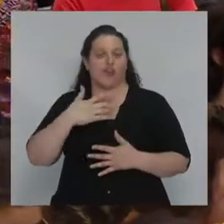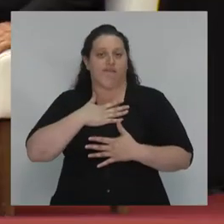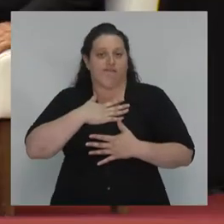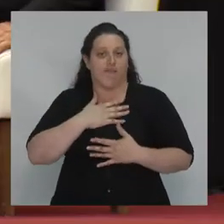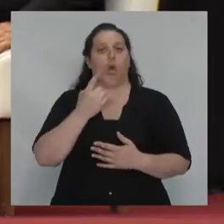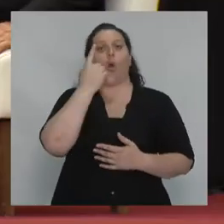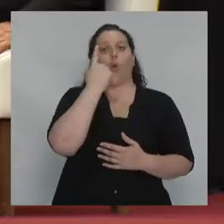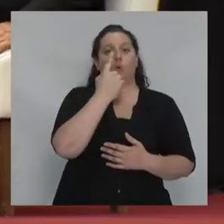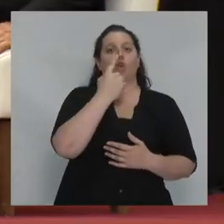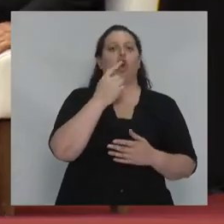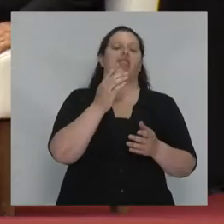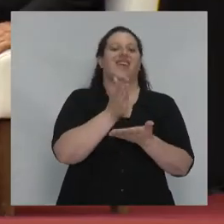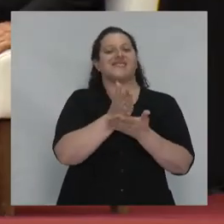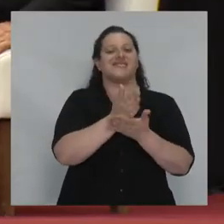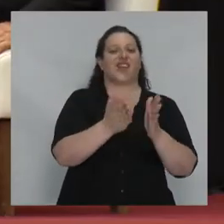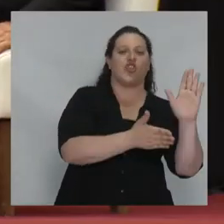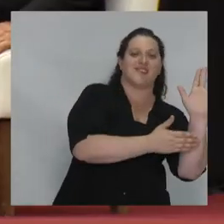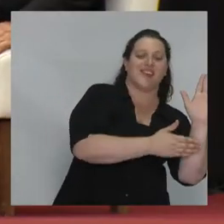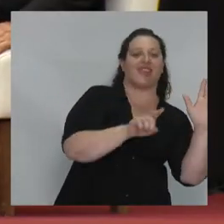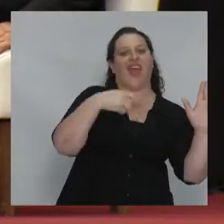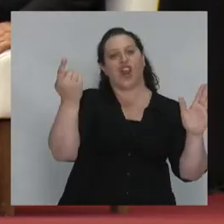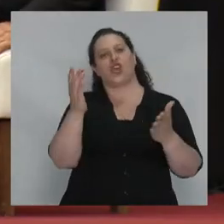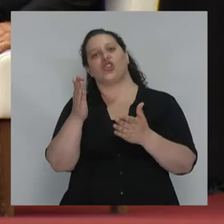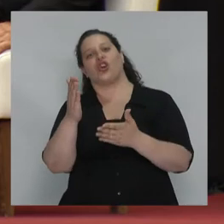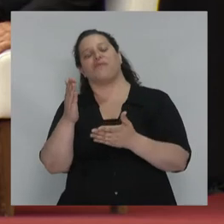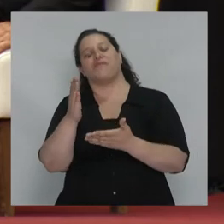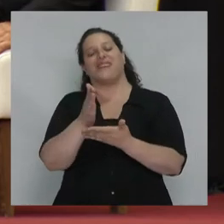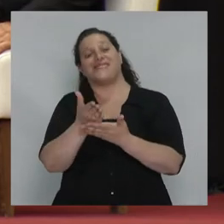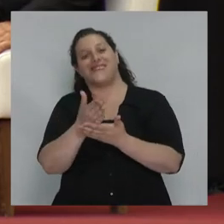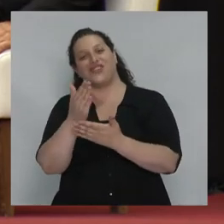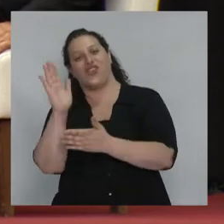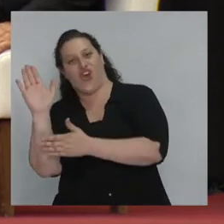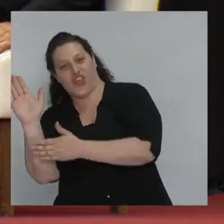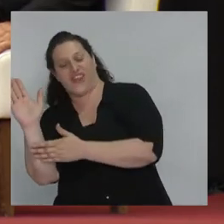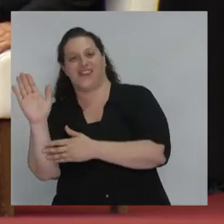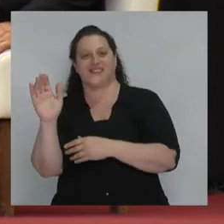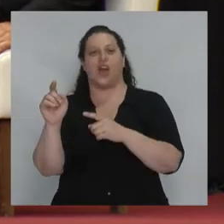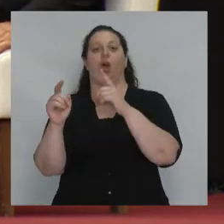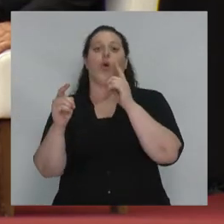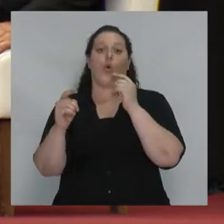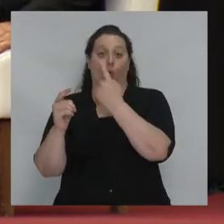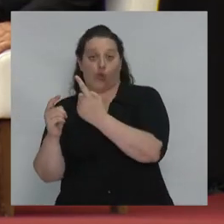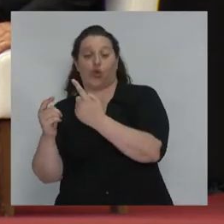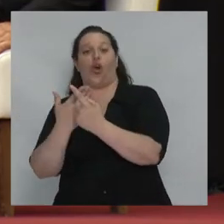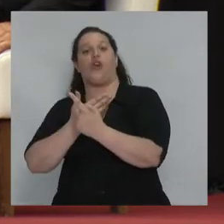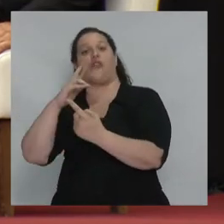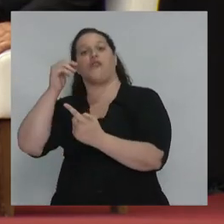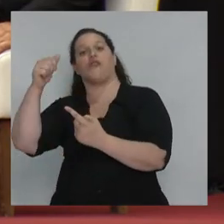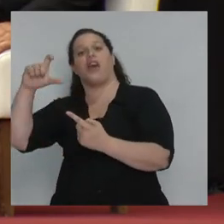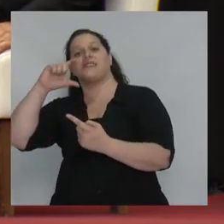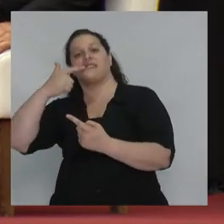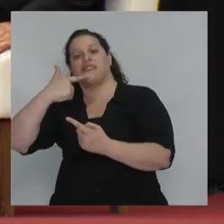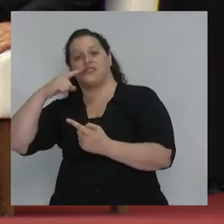de centro izquierda, un papa de centro derecha que es Francisco y un papa de centro izquierda que es Mujica.